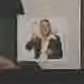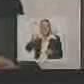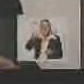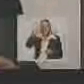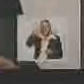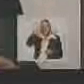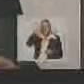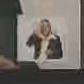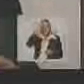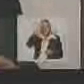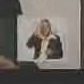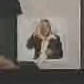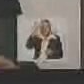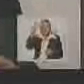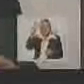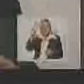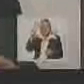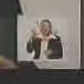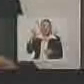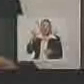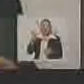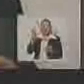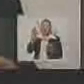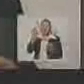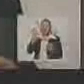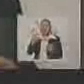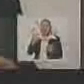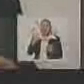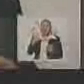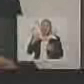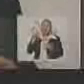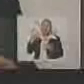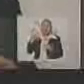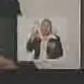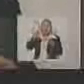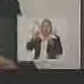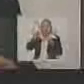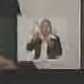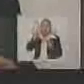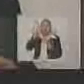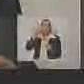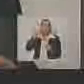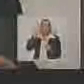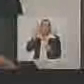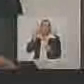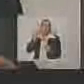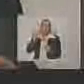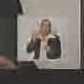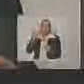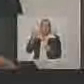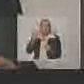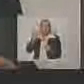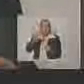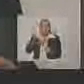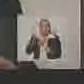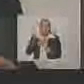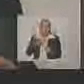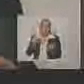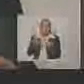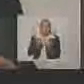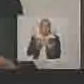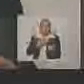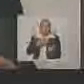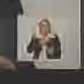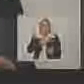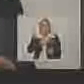conozcan ustedes, vecinos, su intolerancia al no aceptar ni la crítica ni contrastar ideas. Tiene miedo porque no quiere que